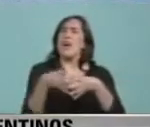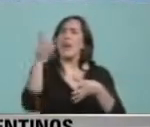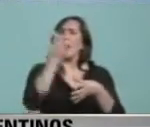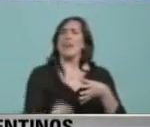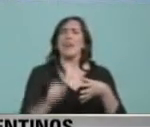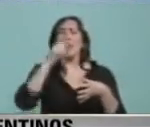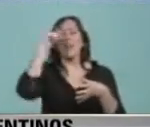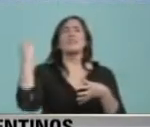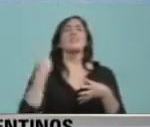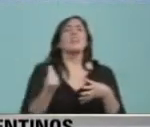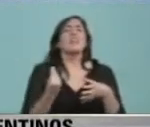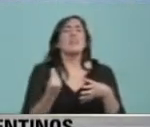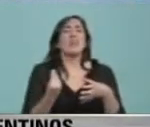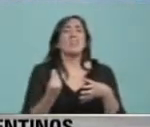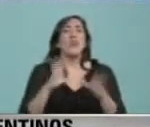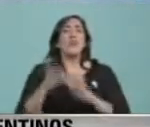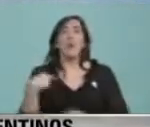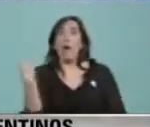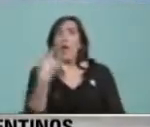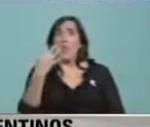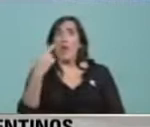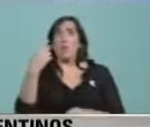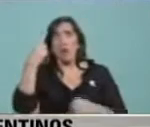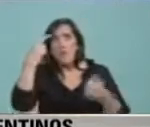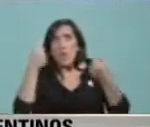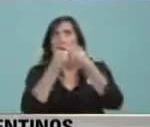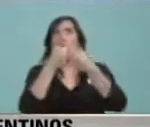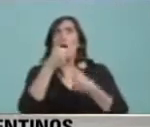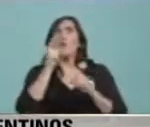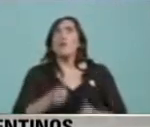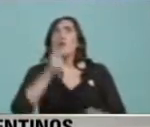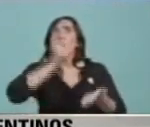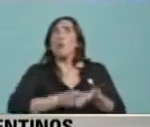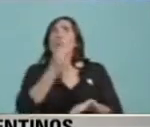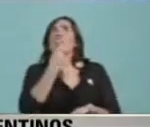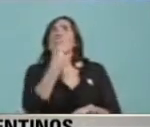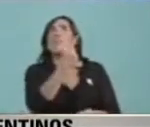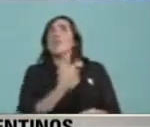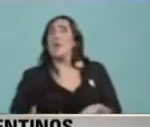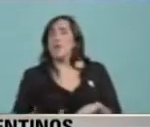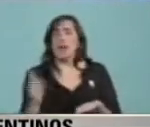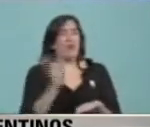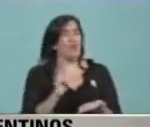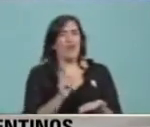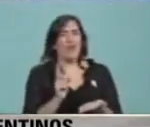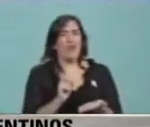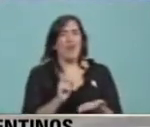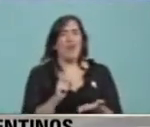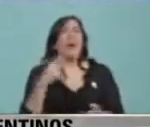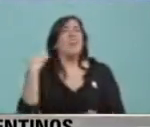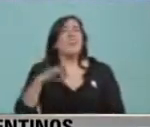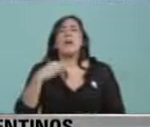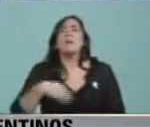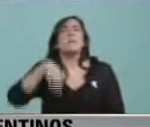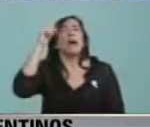de acuerdo o hacer lo que quiere el gobierno, sino entendida como que no puede haber nada